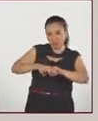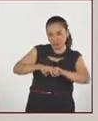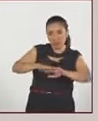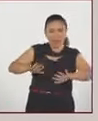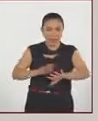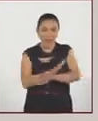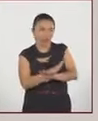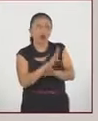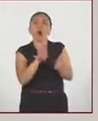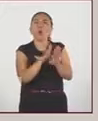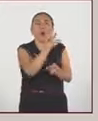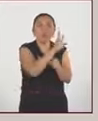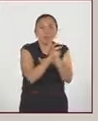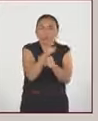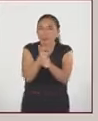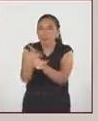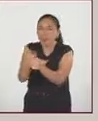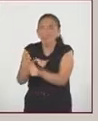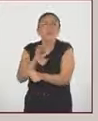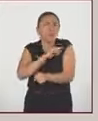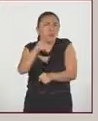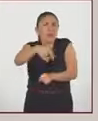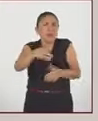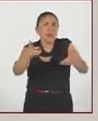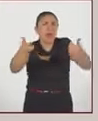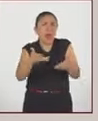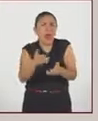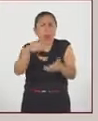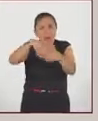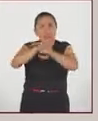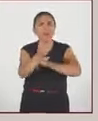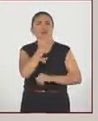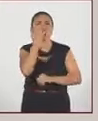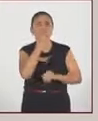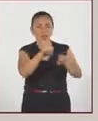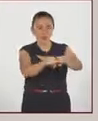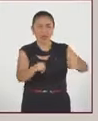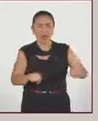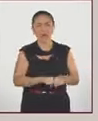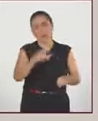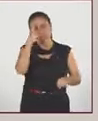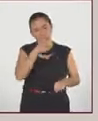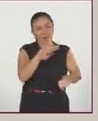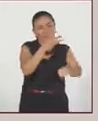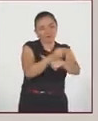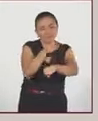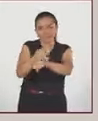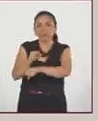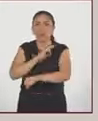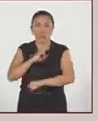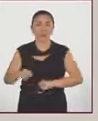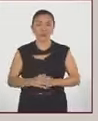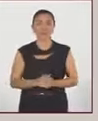estas son cosas que puede hacer el docente en el aula para corregir posturas.